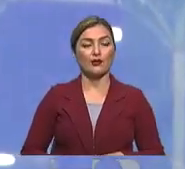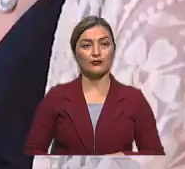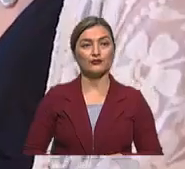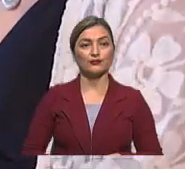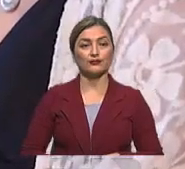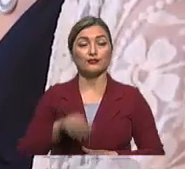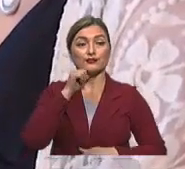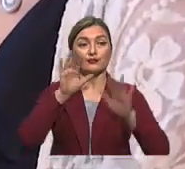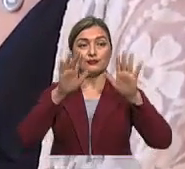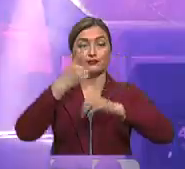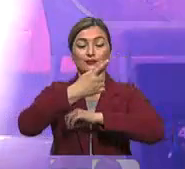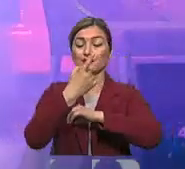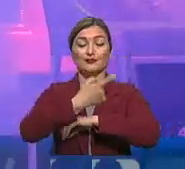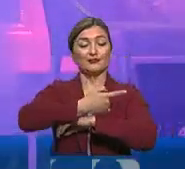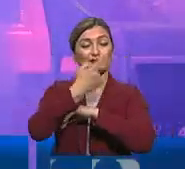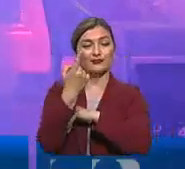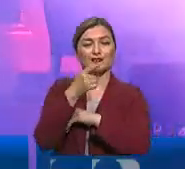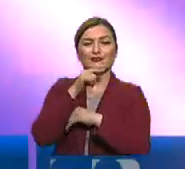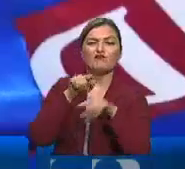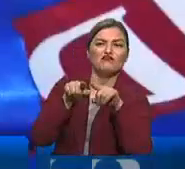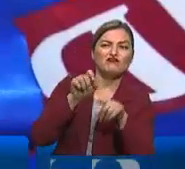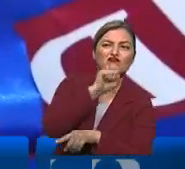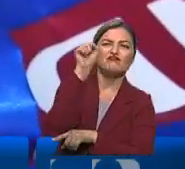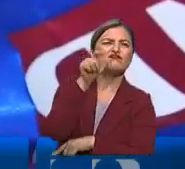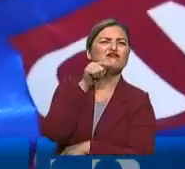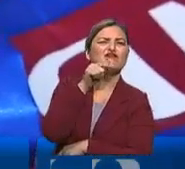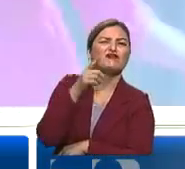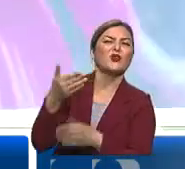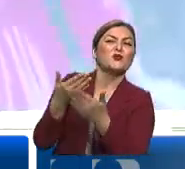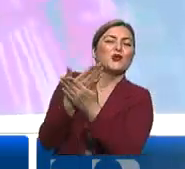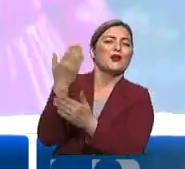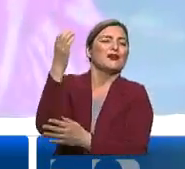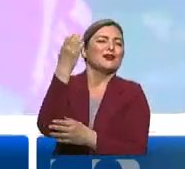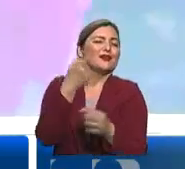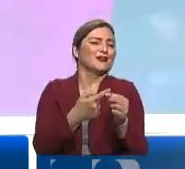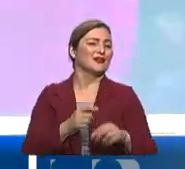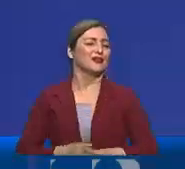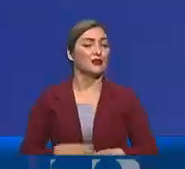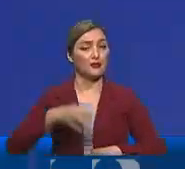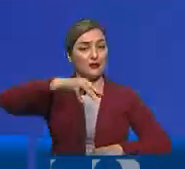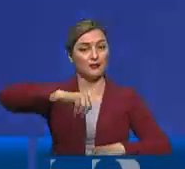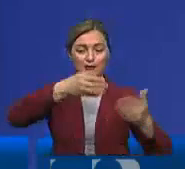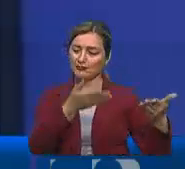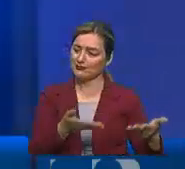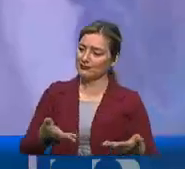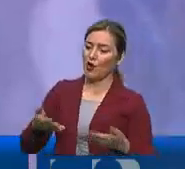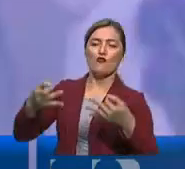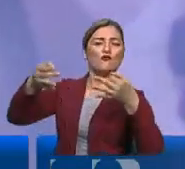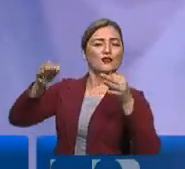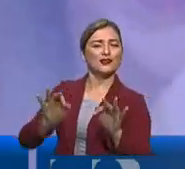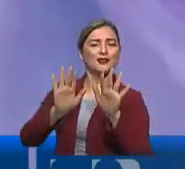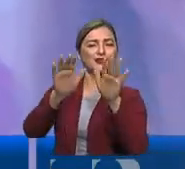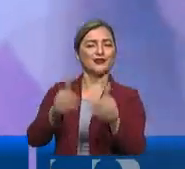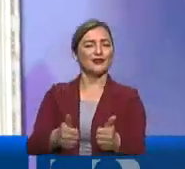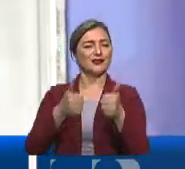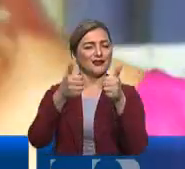Faltan 16 días para conocer quién será la nueva reina de San Francisco de Quito. Este martes se realizó la presentación oficial de las 10 candidatas a